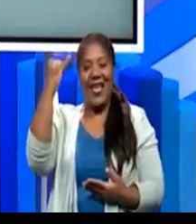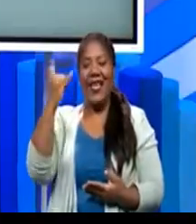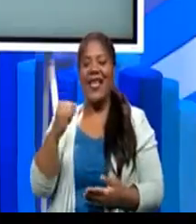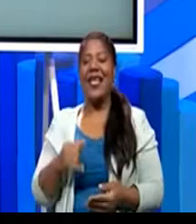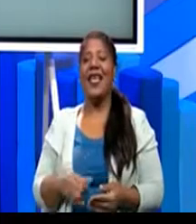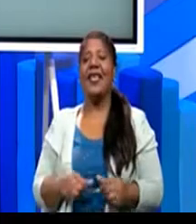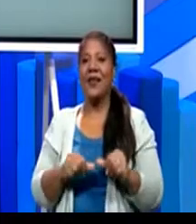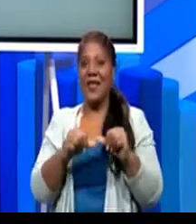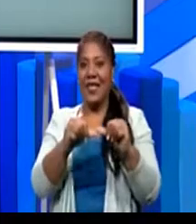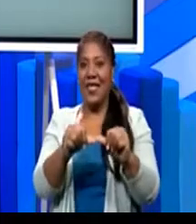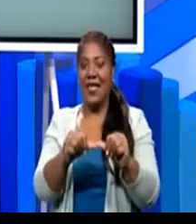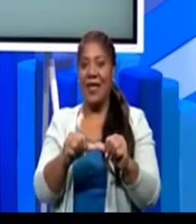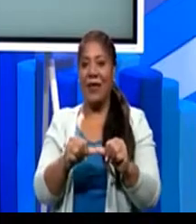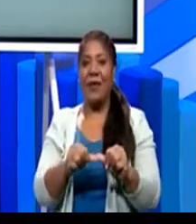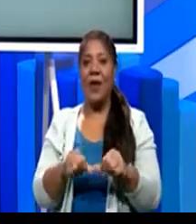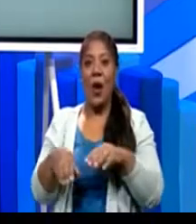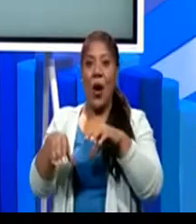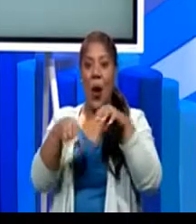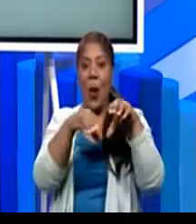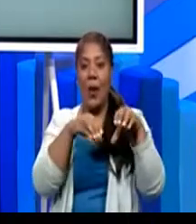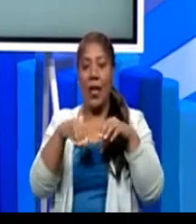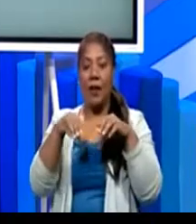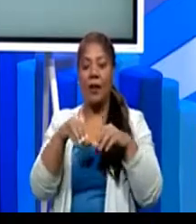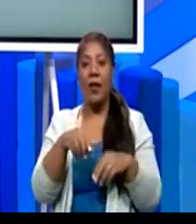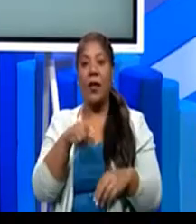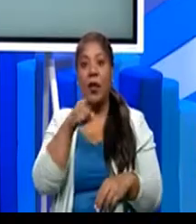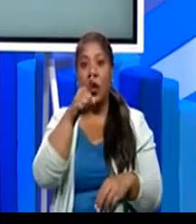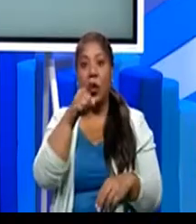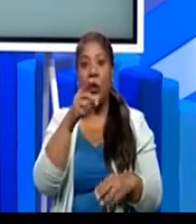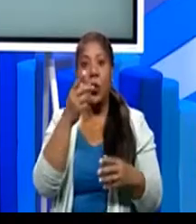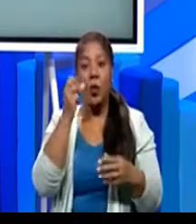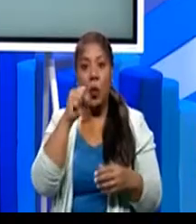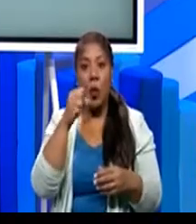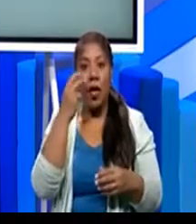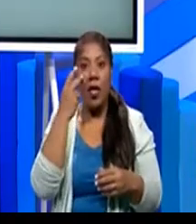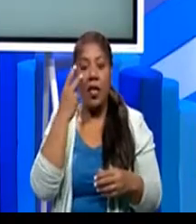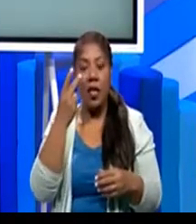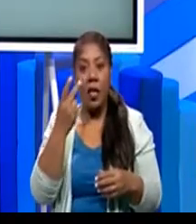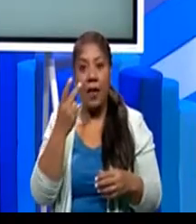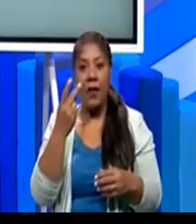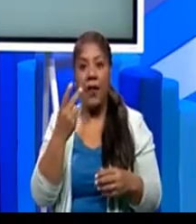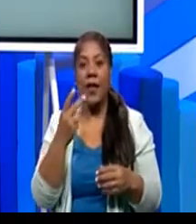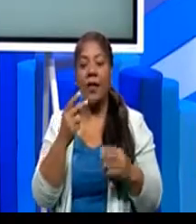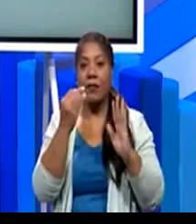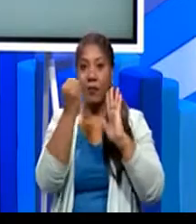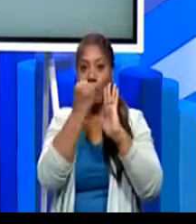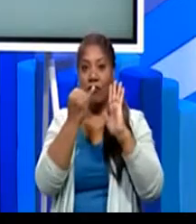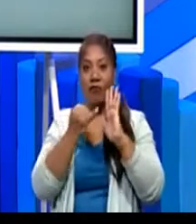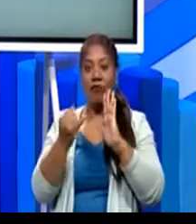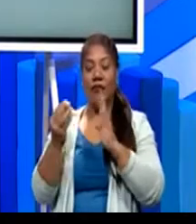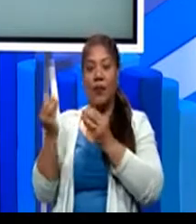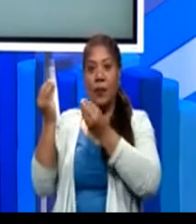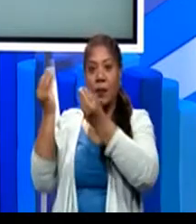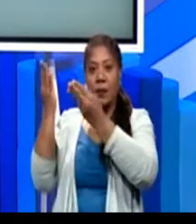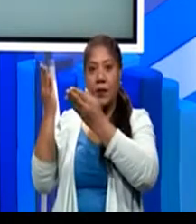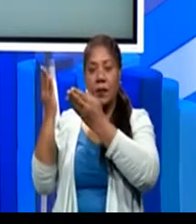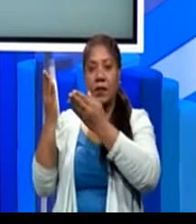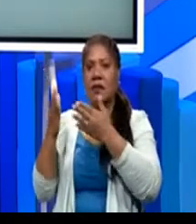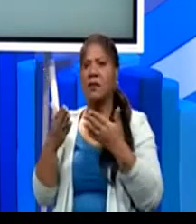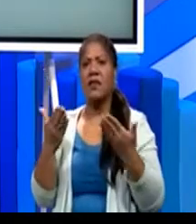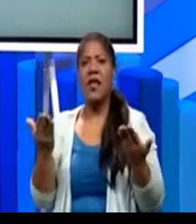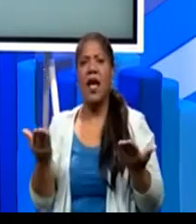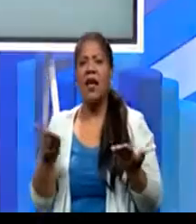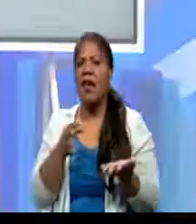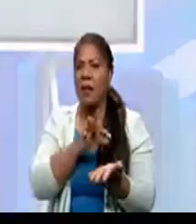aquí con las actividades y quiero que ustedes observen las imágenes y las describan. ¿A quién vamos a describir? Vamos a